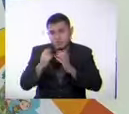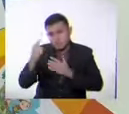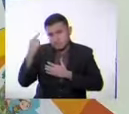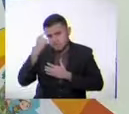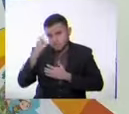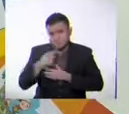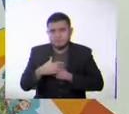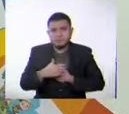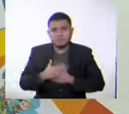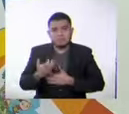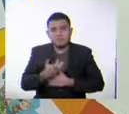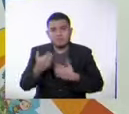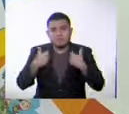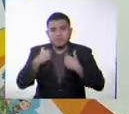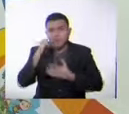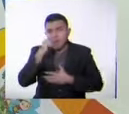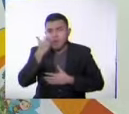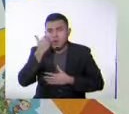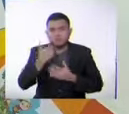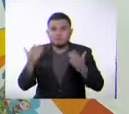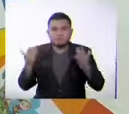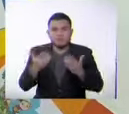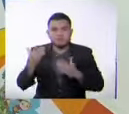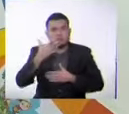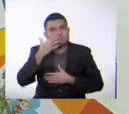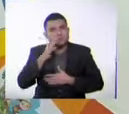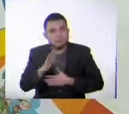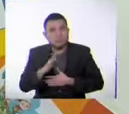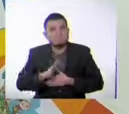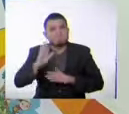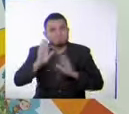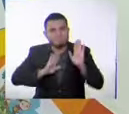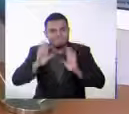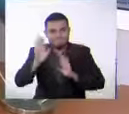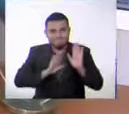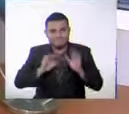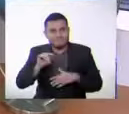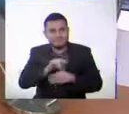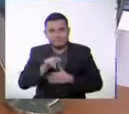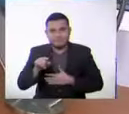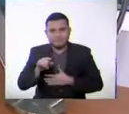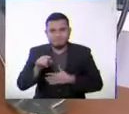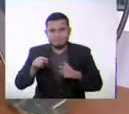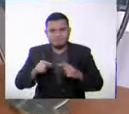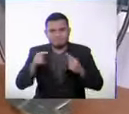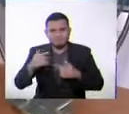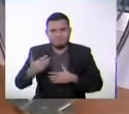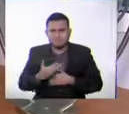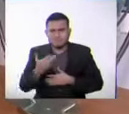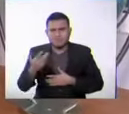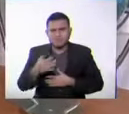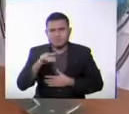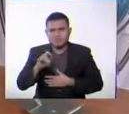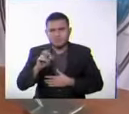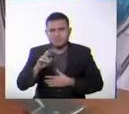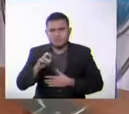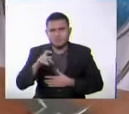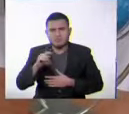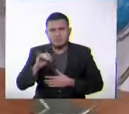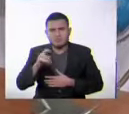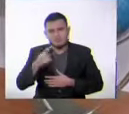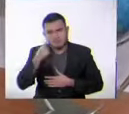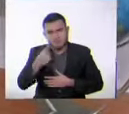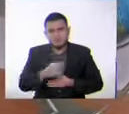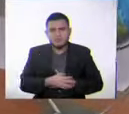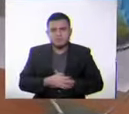tenemos unos chicos que realizan como ejemplo actividades. Ellos están en contra de todos los estereotipos. Vamos a verlo.